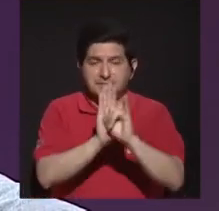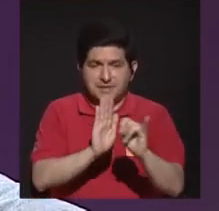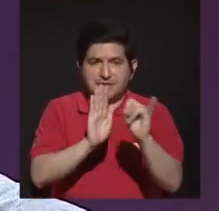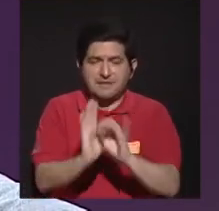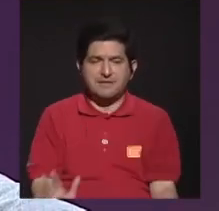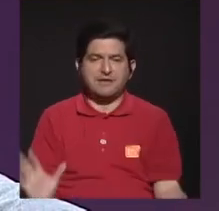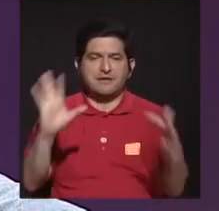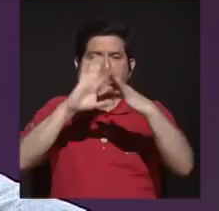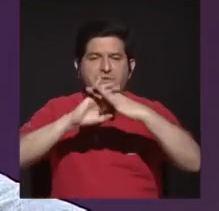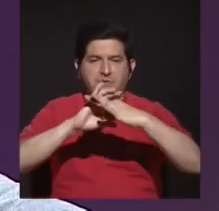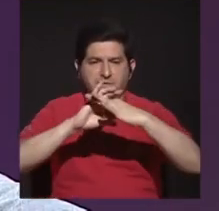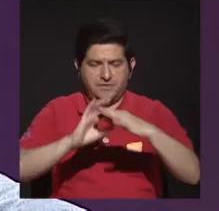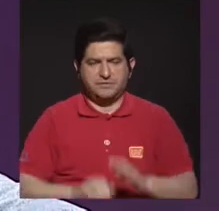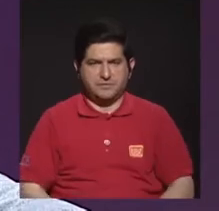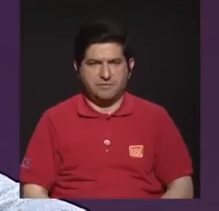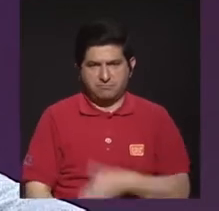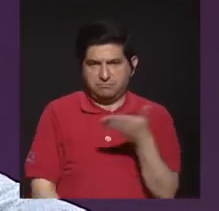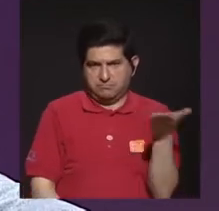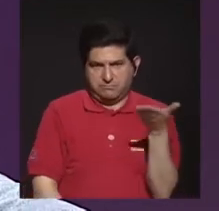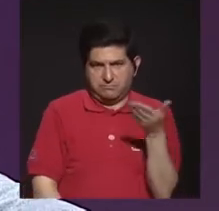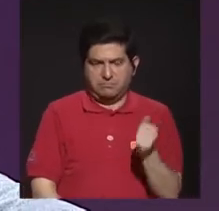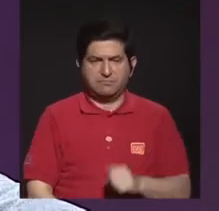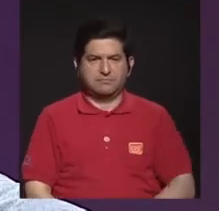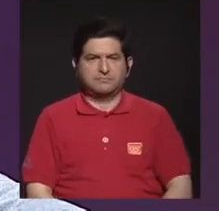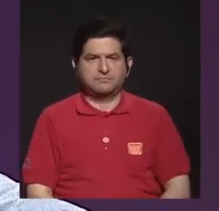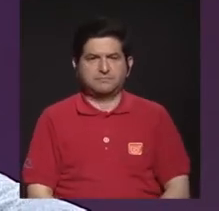están relacionadas tanto con